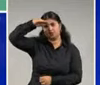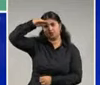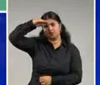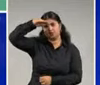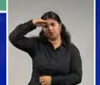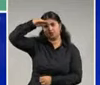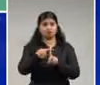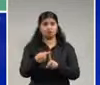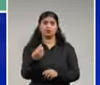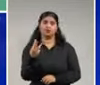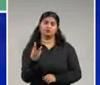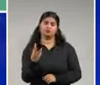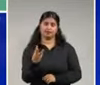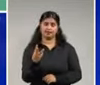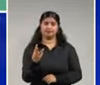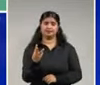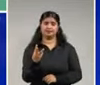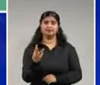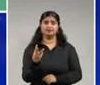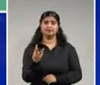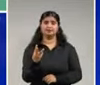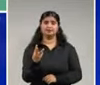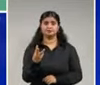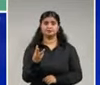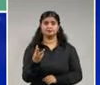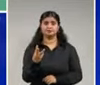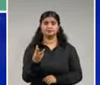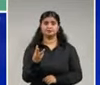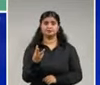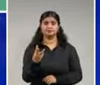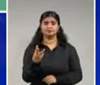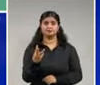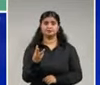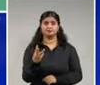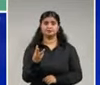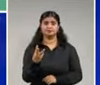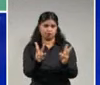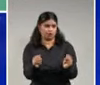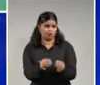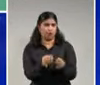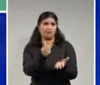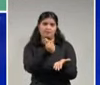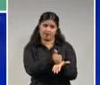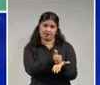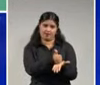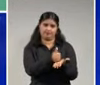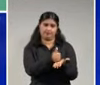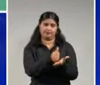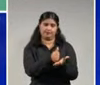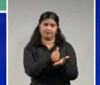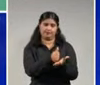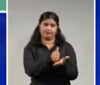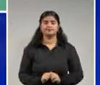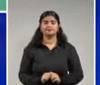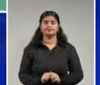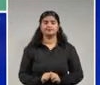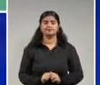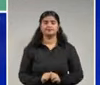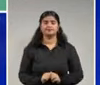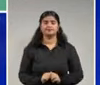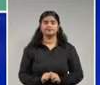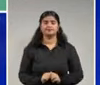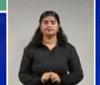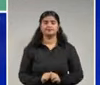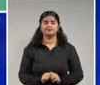3 casos autóctonos de COVID-19, en el propio municipio cabecera, 2 más en relación con el día anterior y con